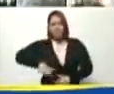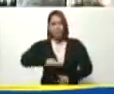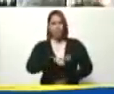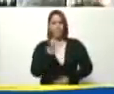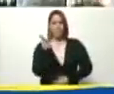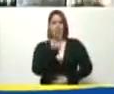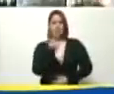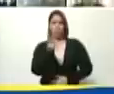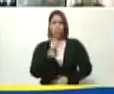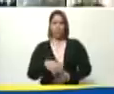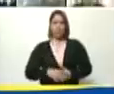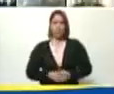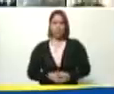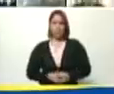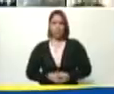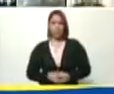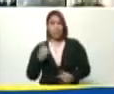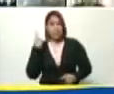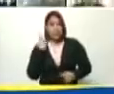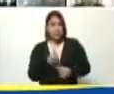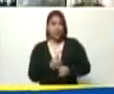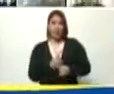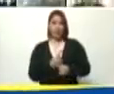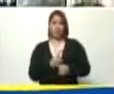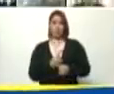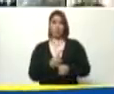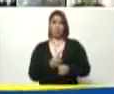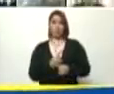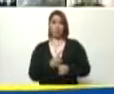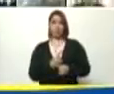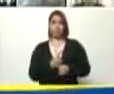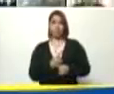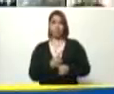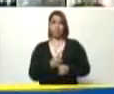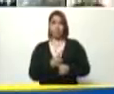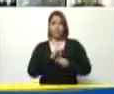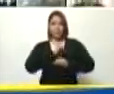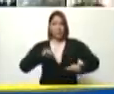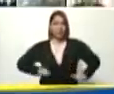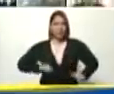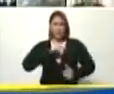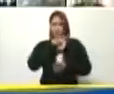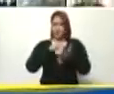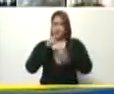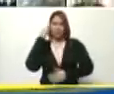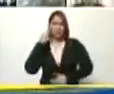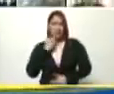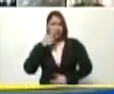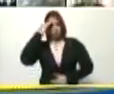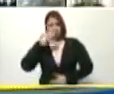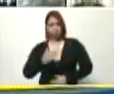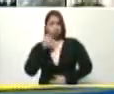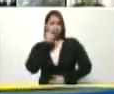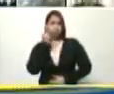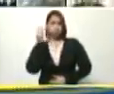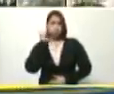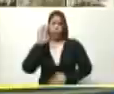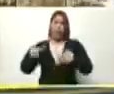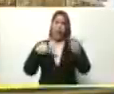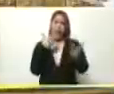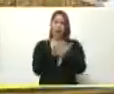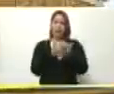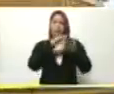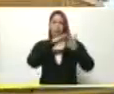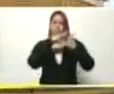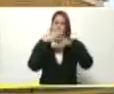país. Deben llegar la Fuerza Armada con sus soldados y soldadas a las comunidades